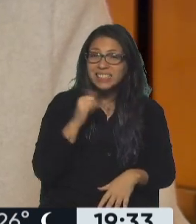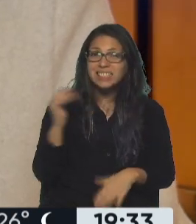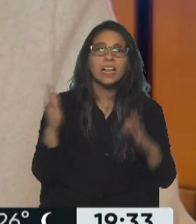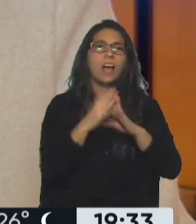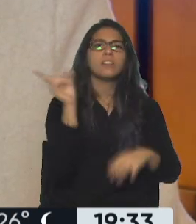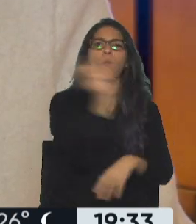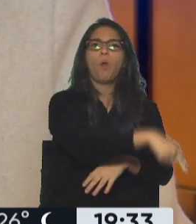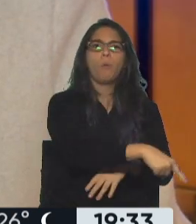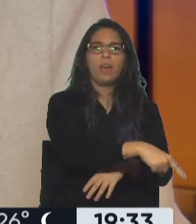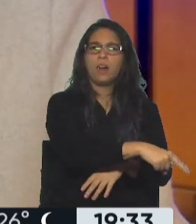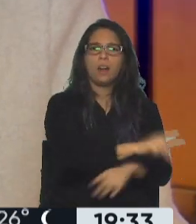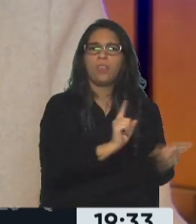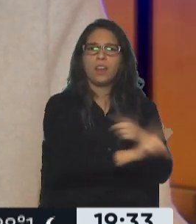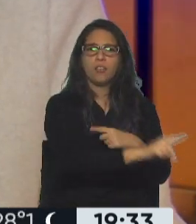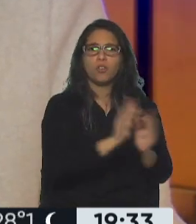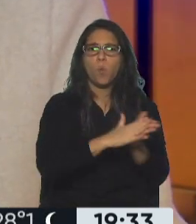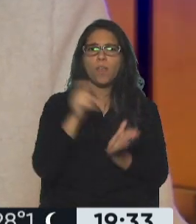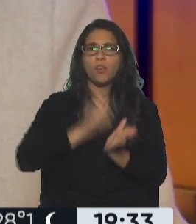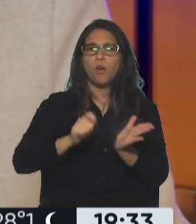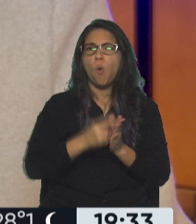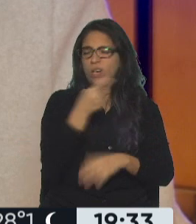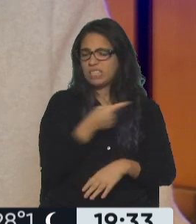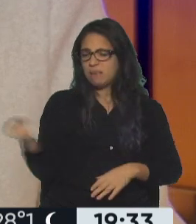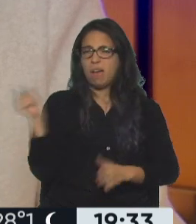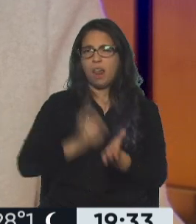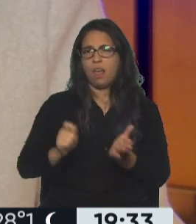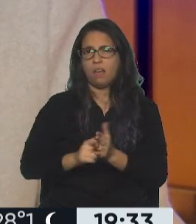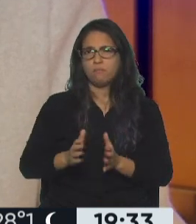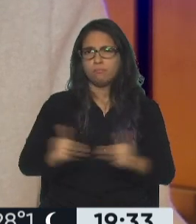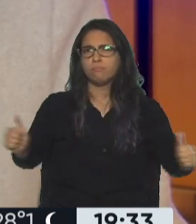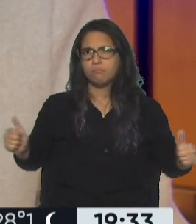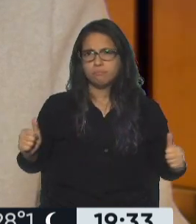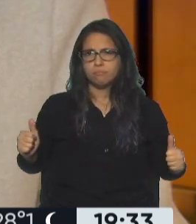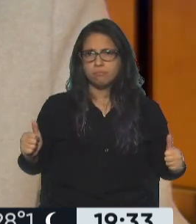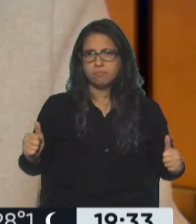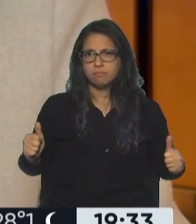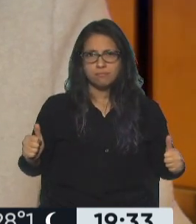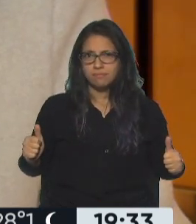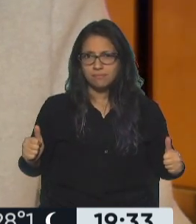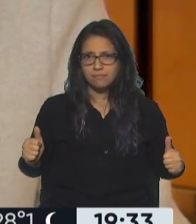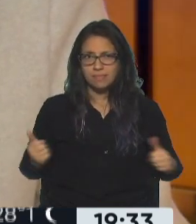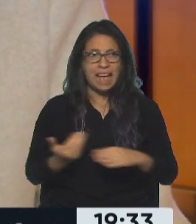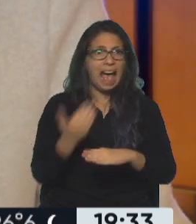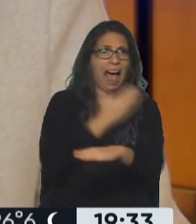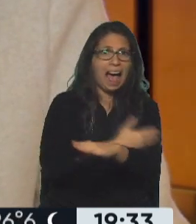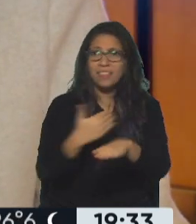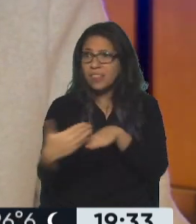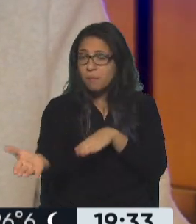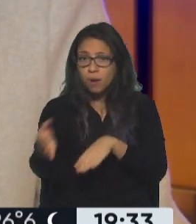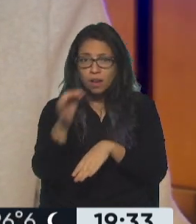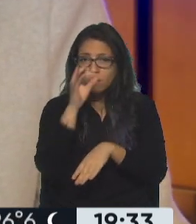a mi casa Ese cuento lo escribí en una semana y nunca Ni antes ni después